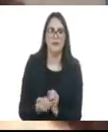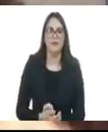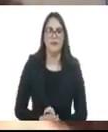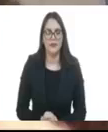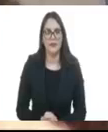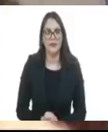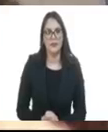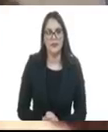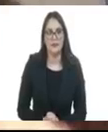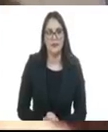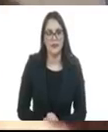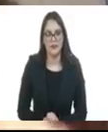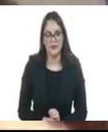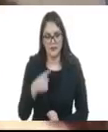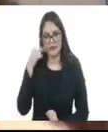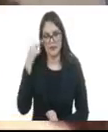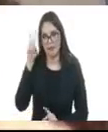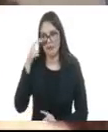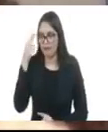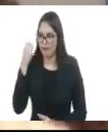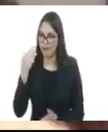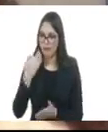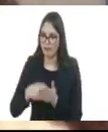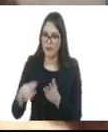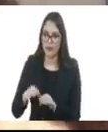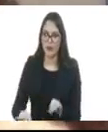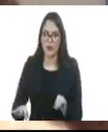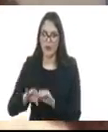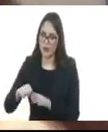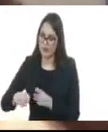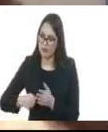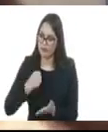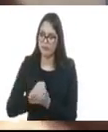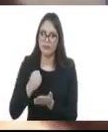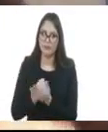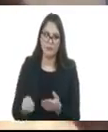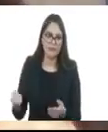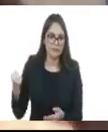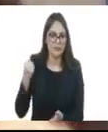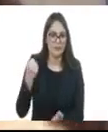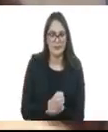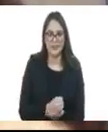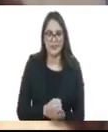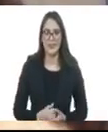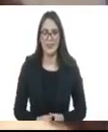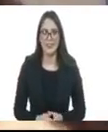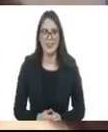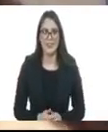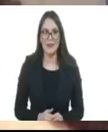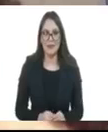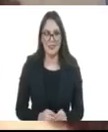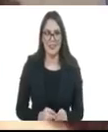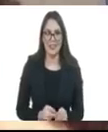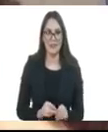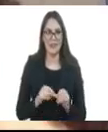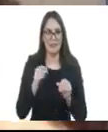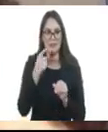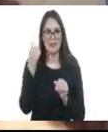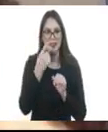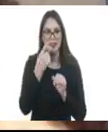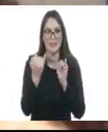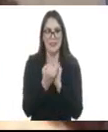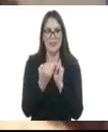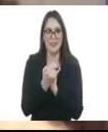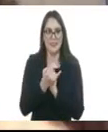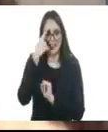este tema, pelear porque fuera un tema de portada, además, porque se pusiera la